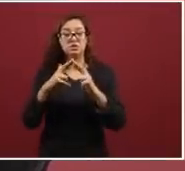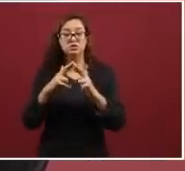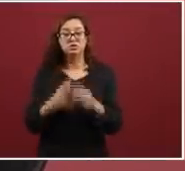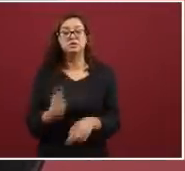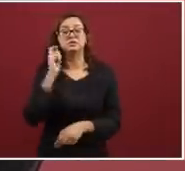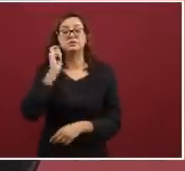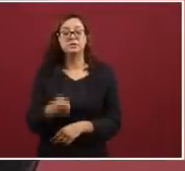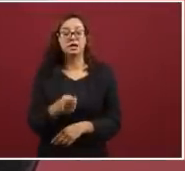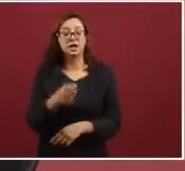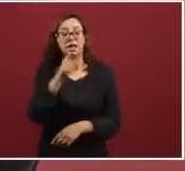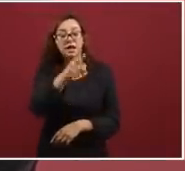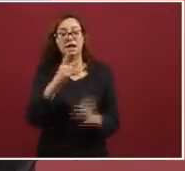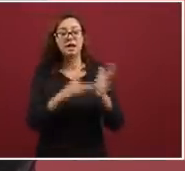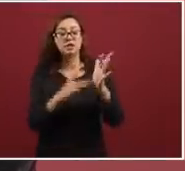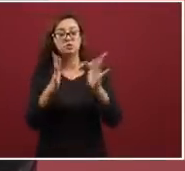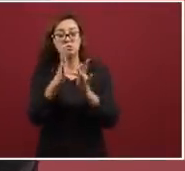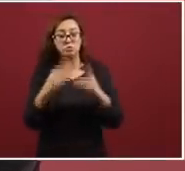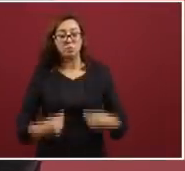porque